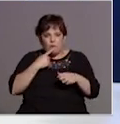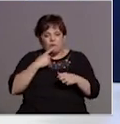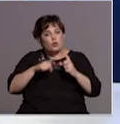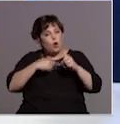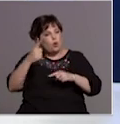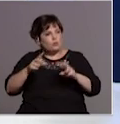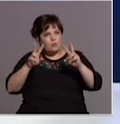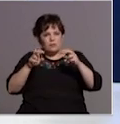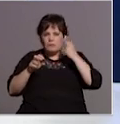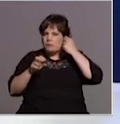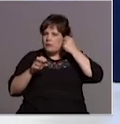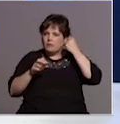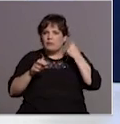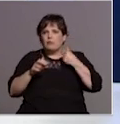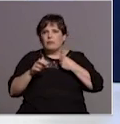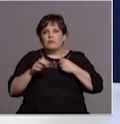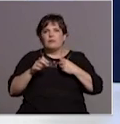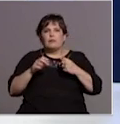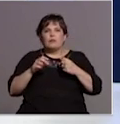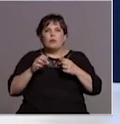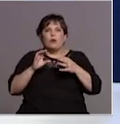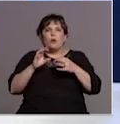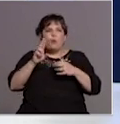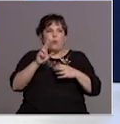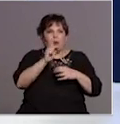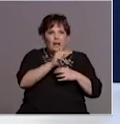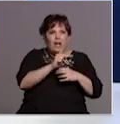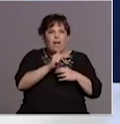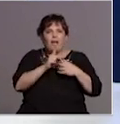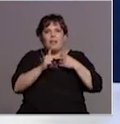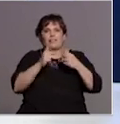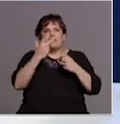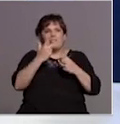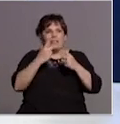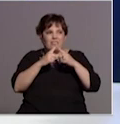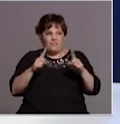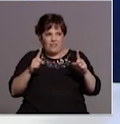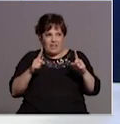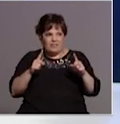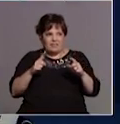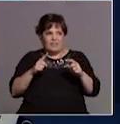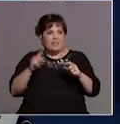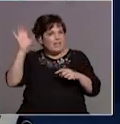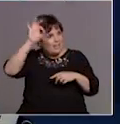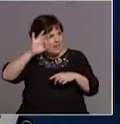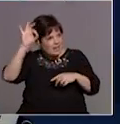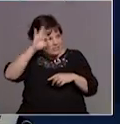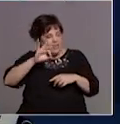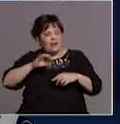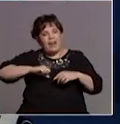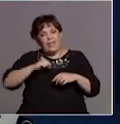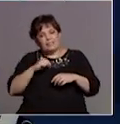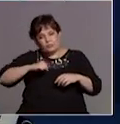de la propia composición del reino unido que es un reino formado por tres partes diferentes de inglaterra escocia